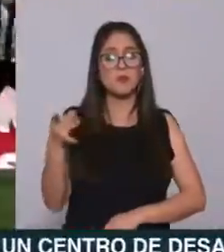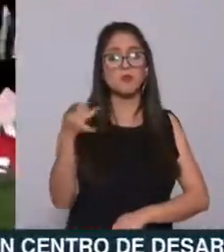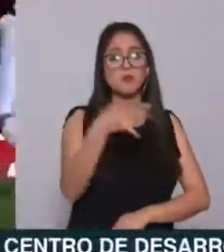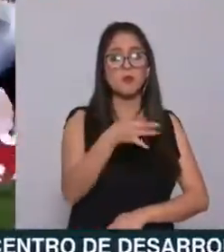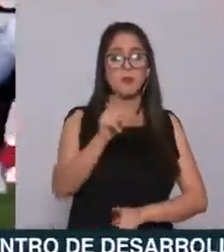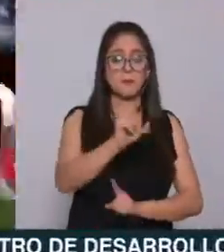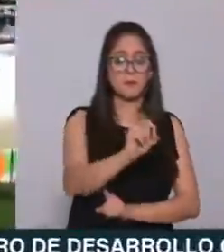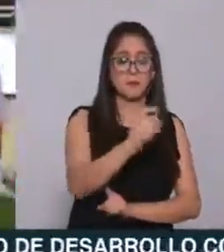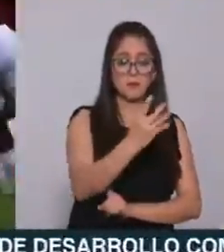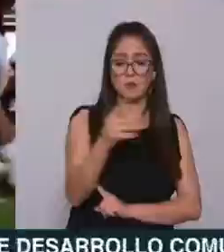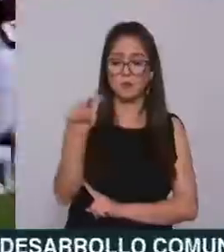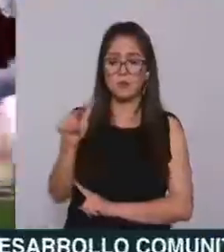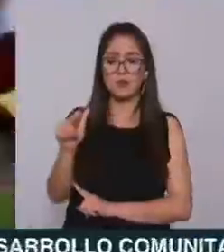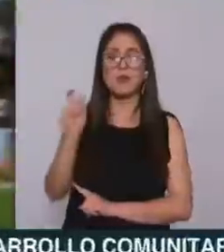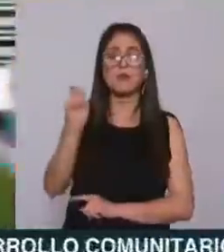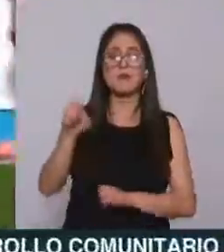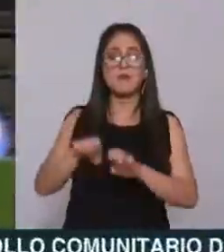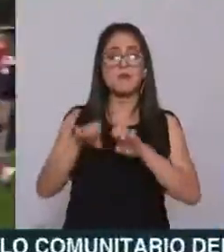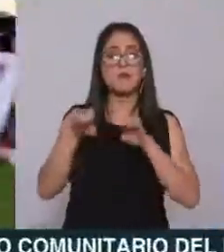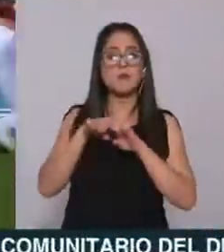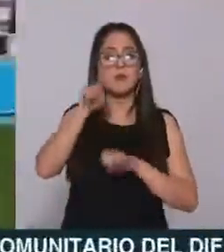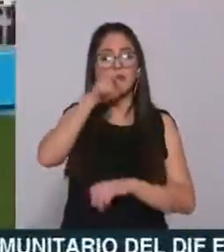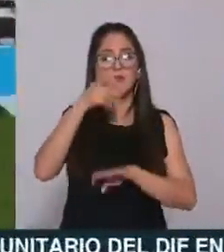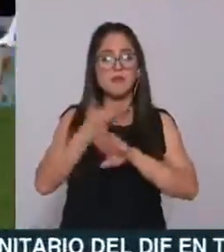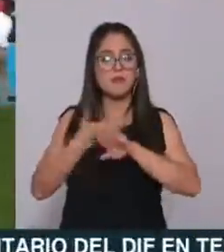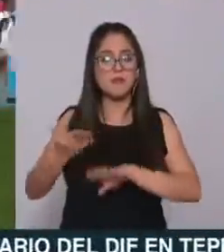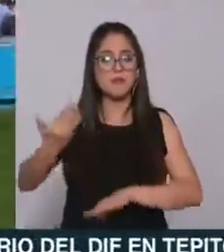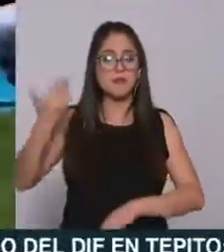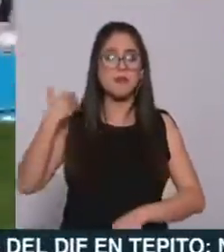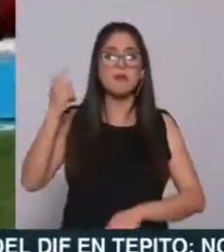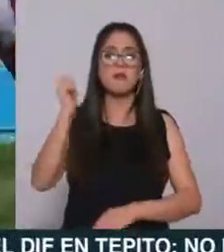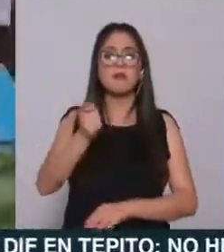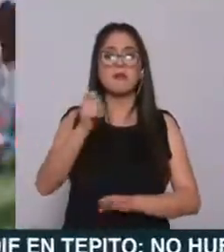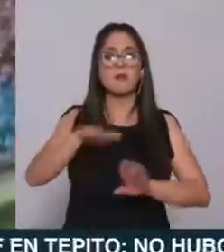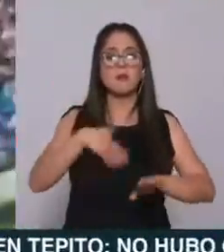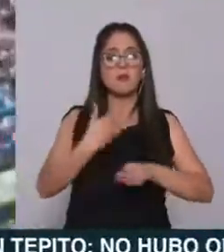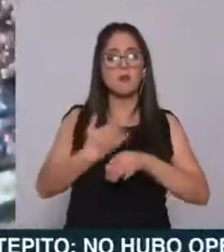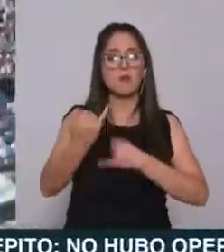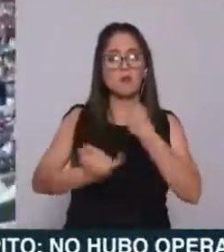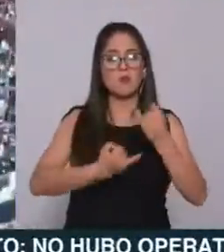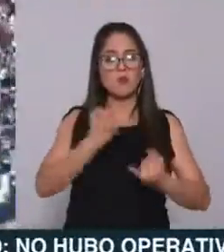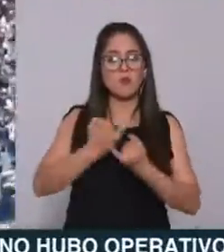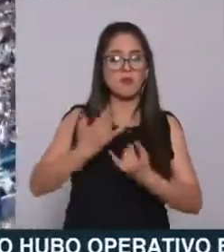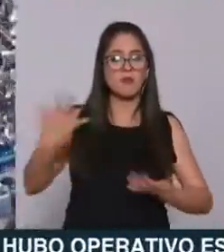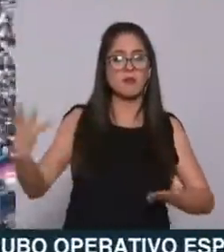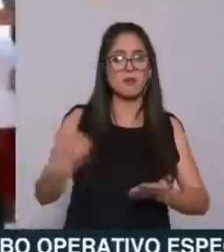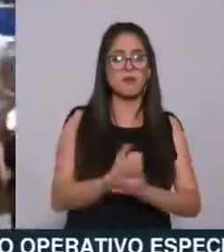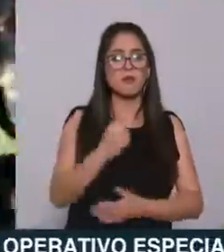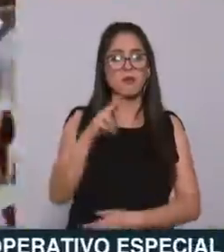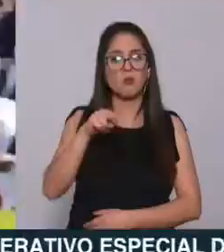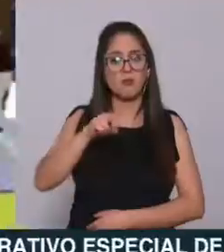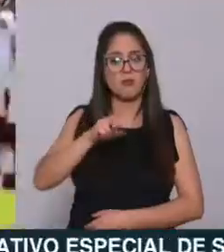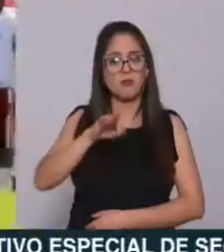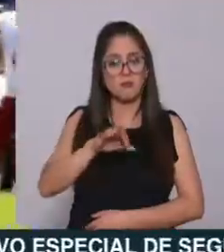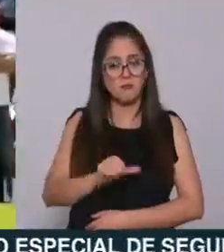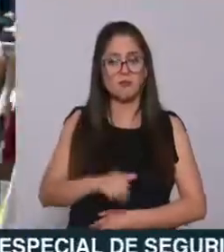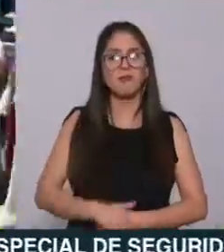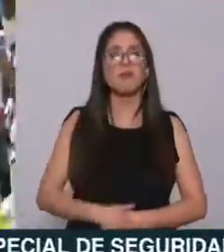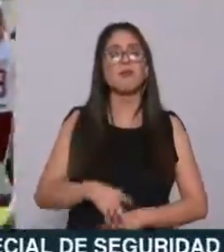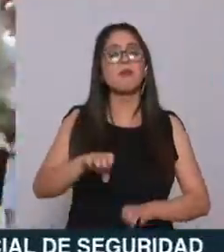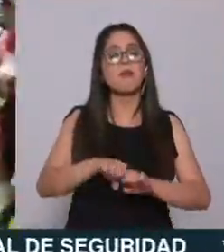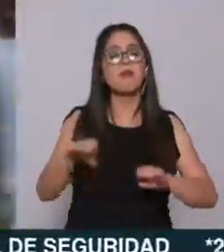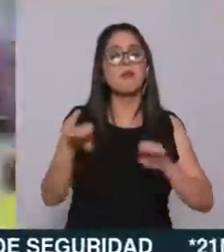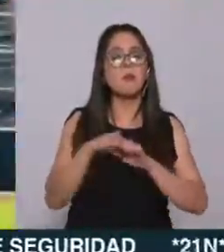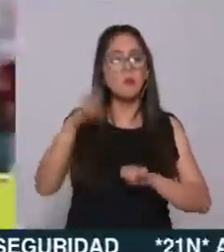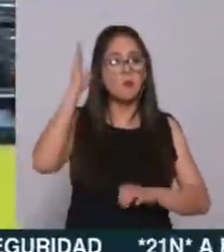de 24-17 a las Águilas Blancas en el fin de semana de la Guerra Civil y se convirtieron en campeones de la UNEFA. Burros selló su triunfo y